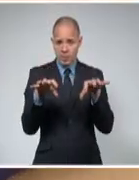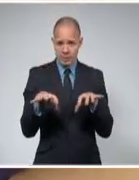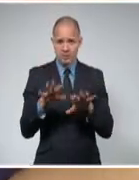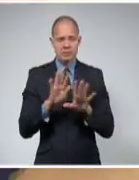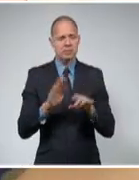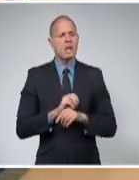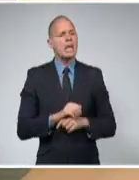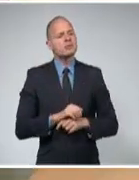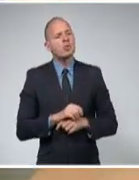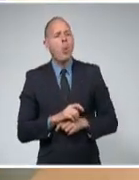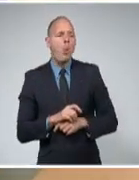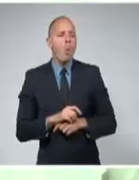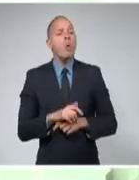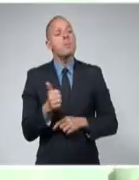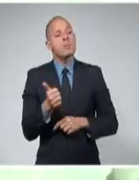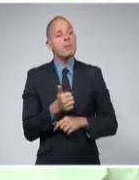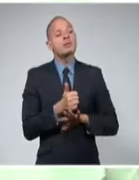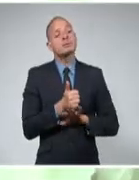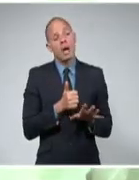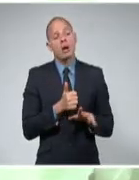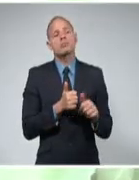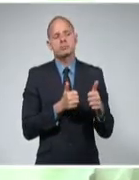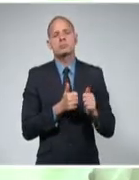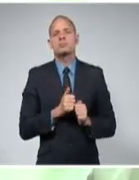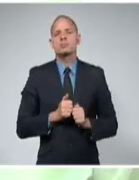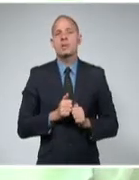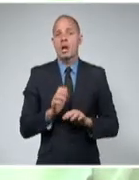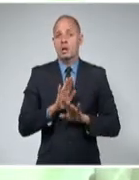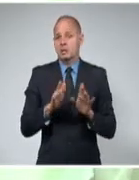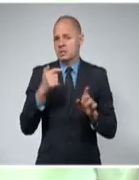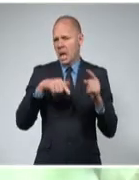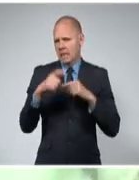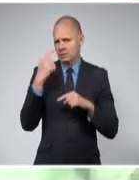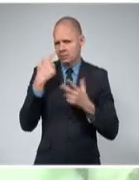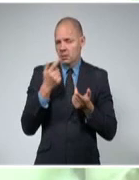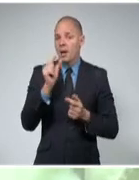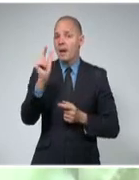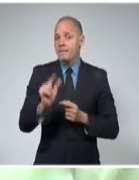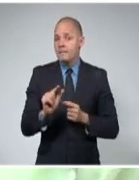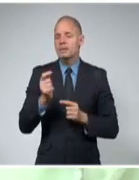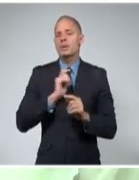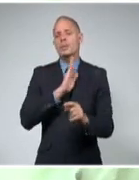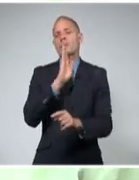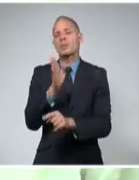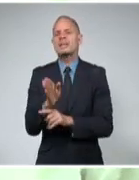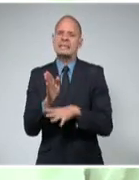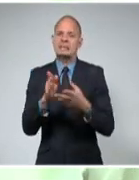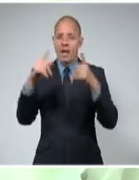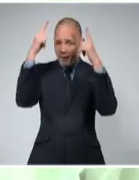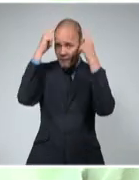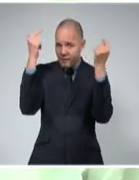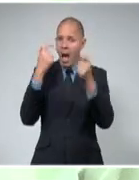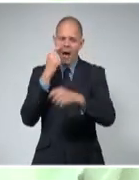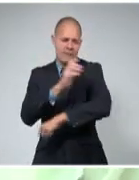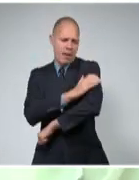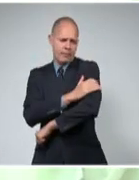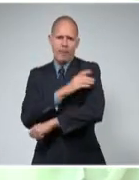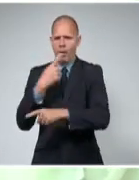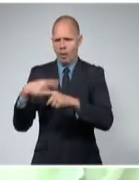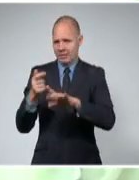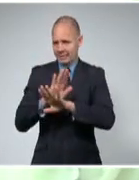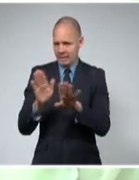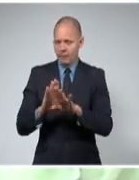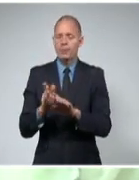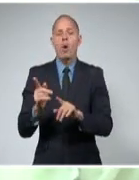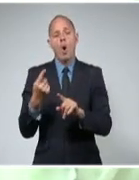aplicación de este candidato vacunal. Se le toman los signos vitales por enfermería. Después pasaría a una consulta de inclusión con un médico